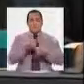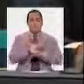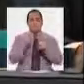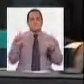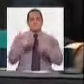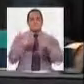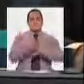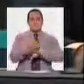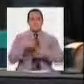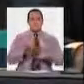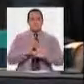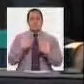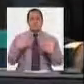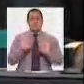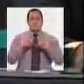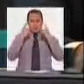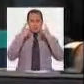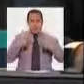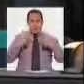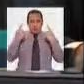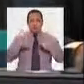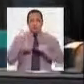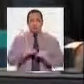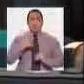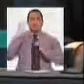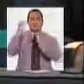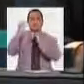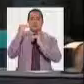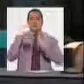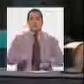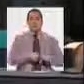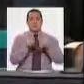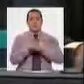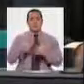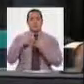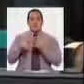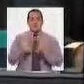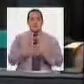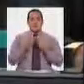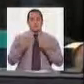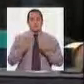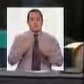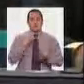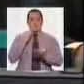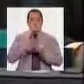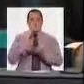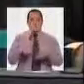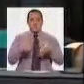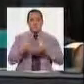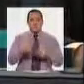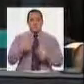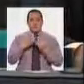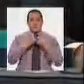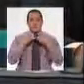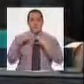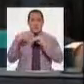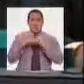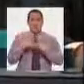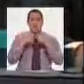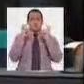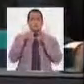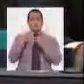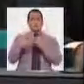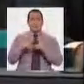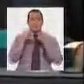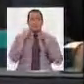es interferencia, eso es una coordinación al más alto nivel en medio de un caso, repito, atípico, en donde se discutía en sede interna y en